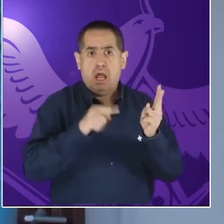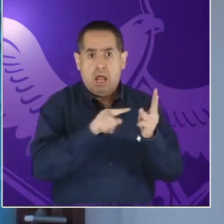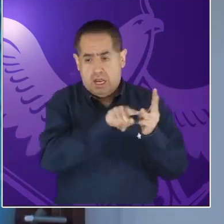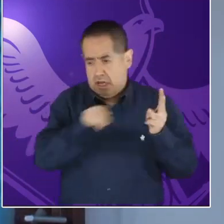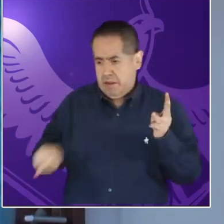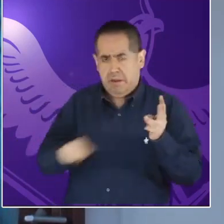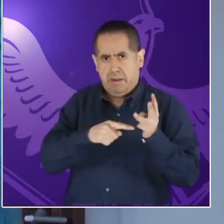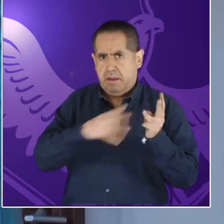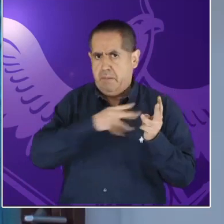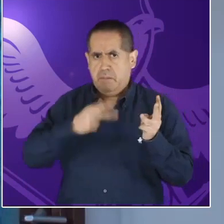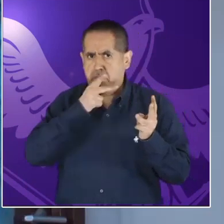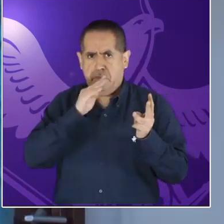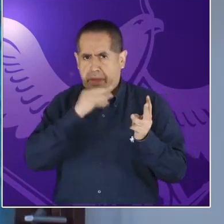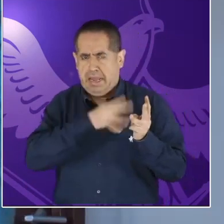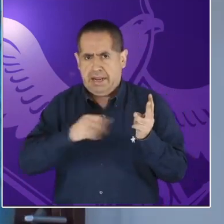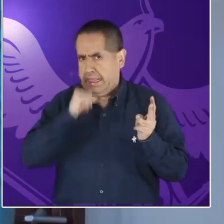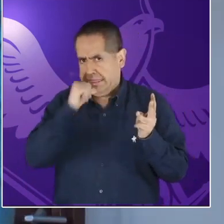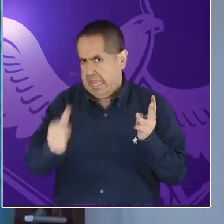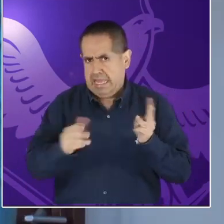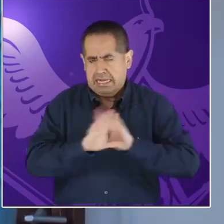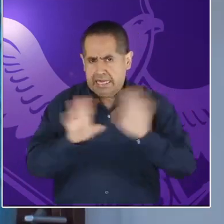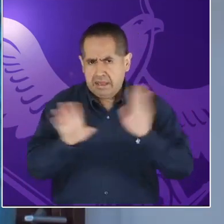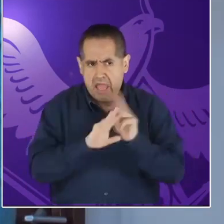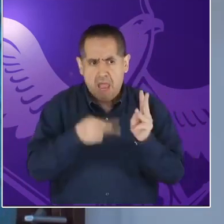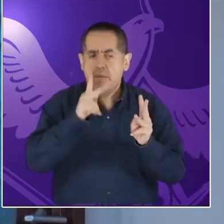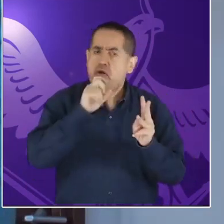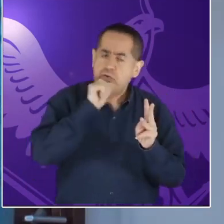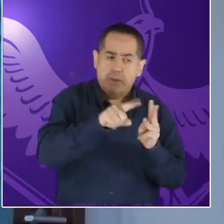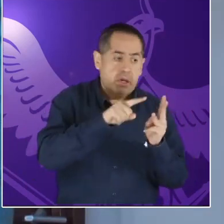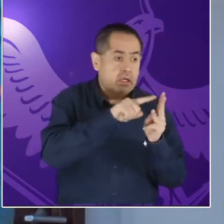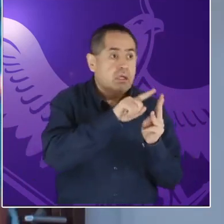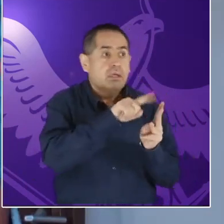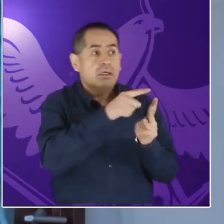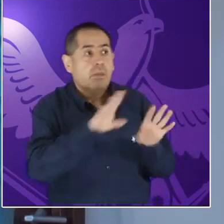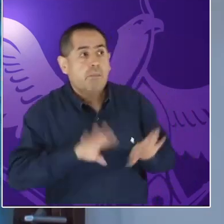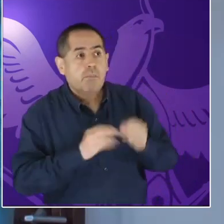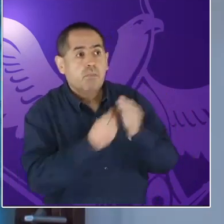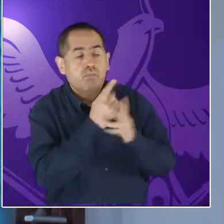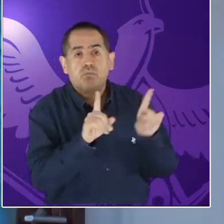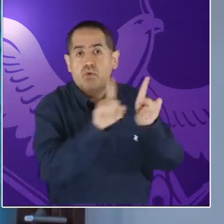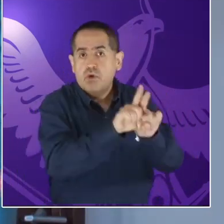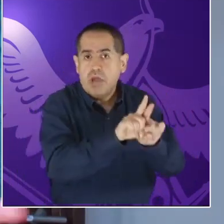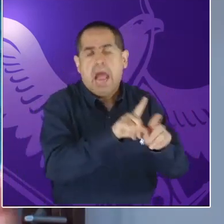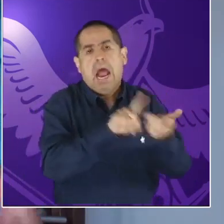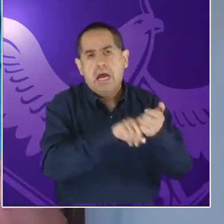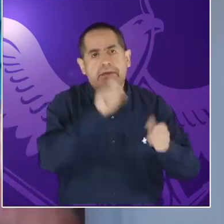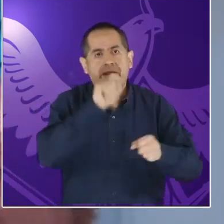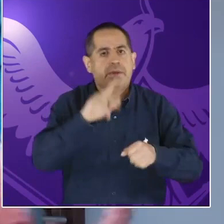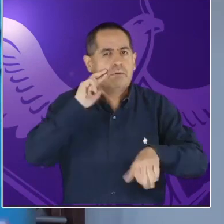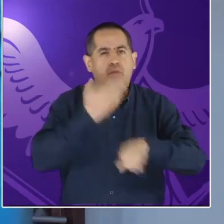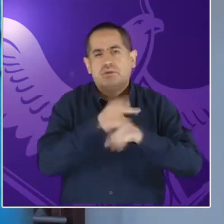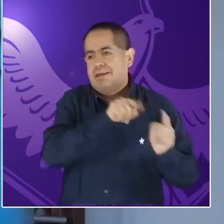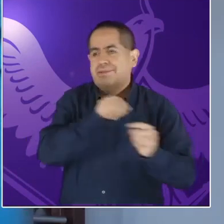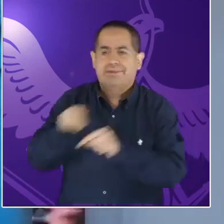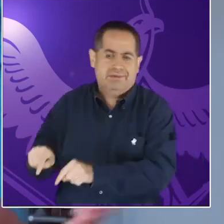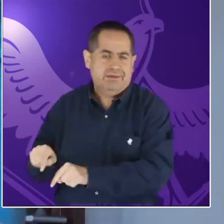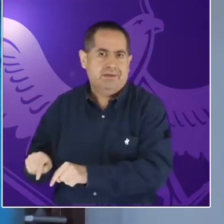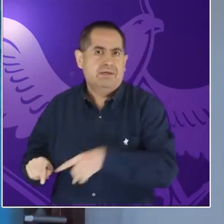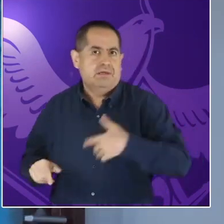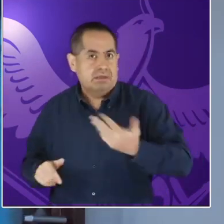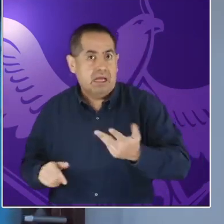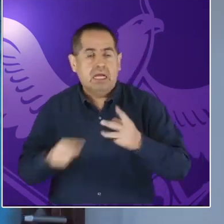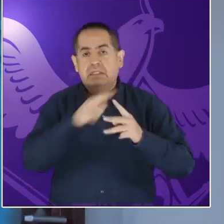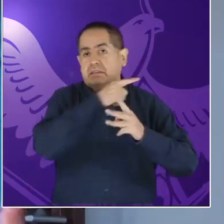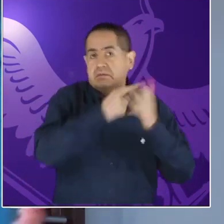siempre el interés del niño, que esta responsabilidad se ejerza por terceros que no tienen un lazo, por ejemplo, biológico, ¿no?,